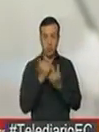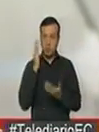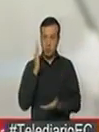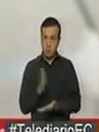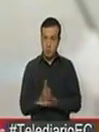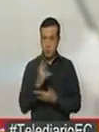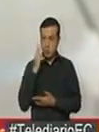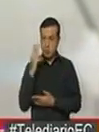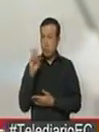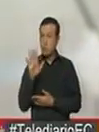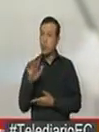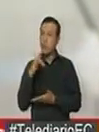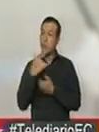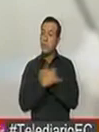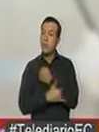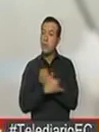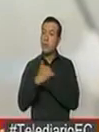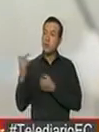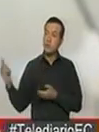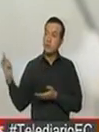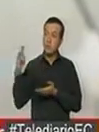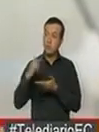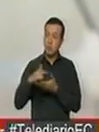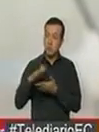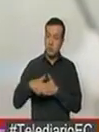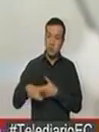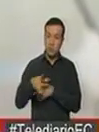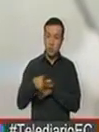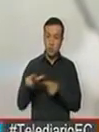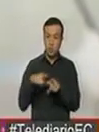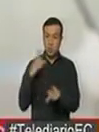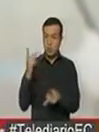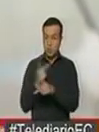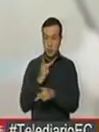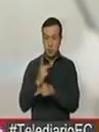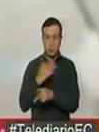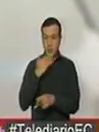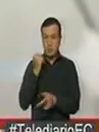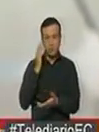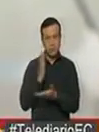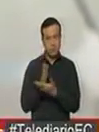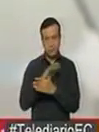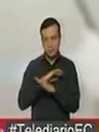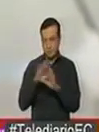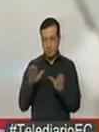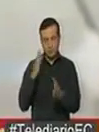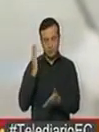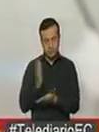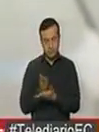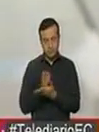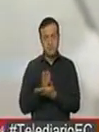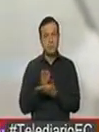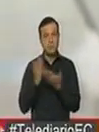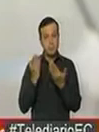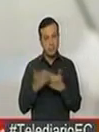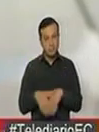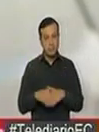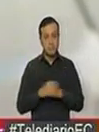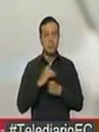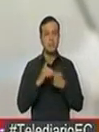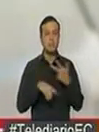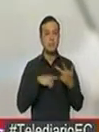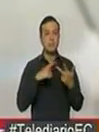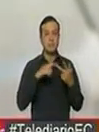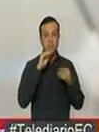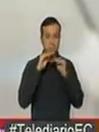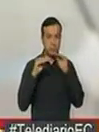han identificado que provienen de lugares donde el virus está activo o son lugares de riesgo. Han frenado eso. También hay que